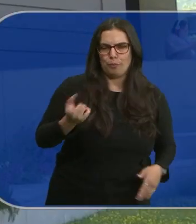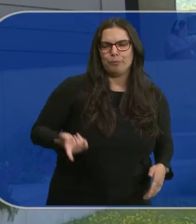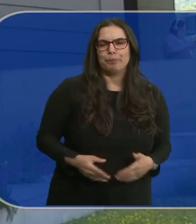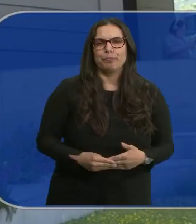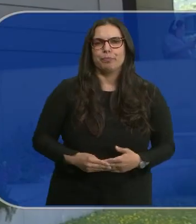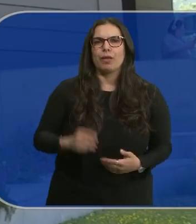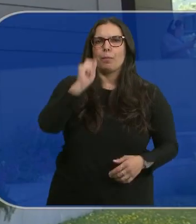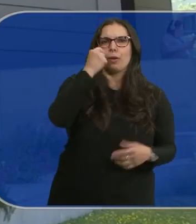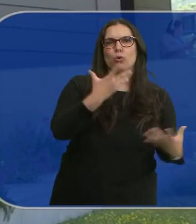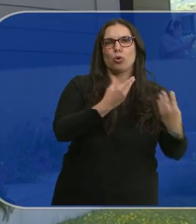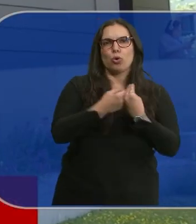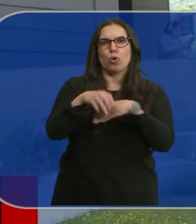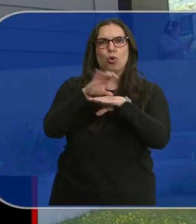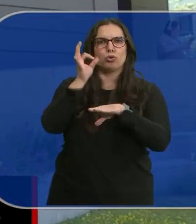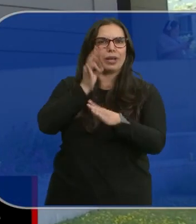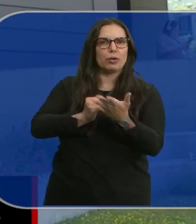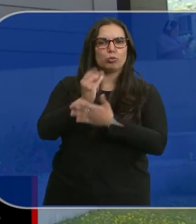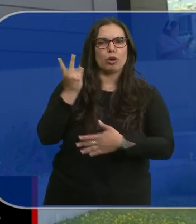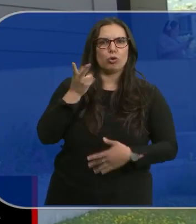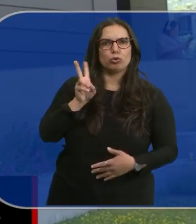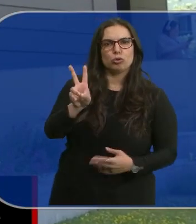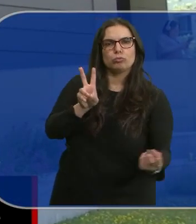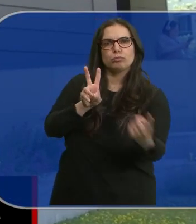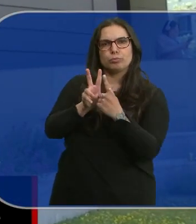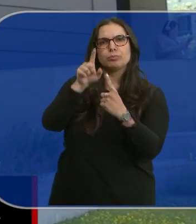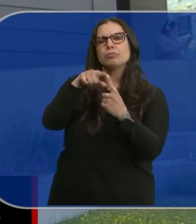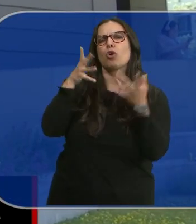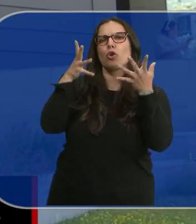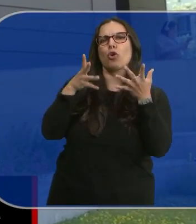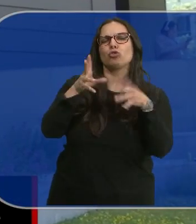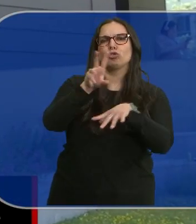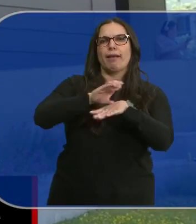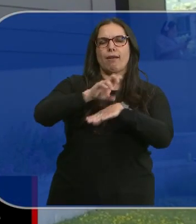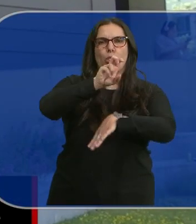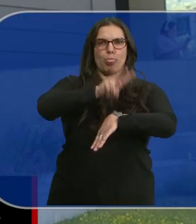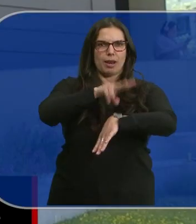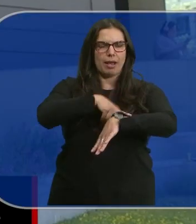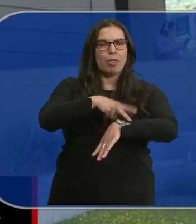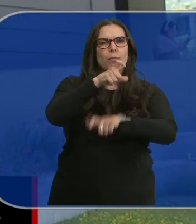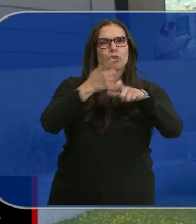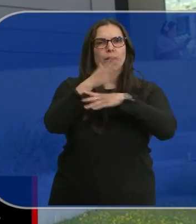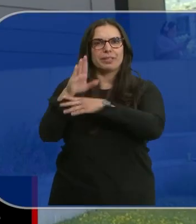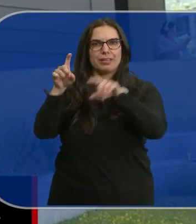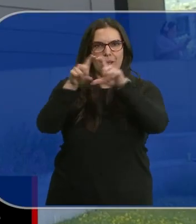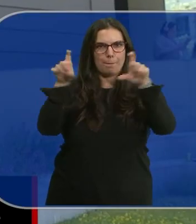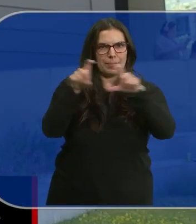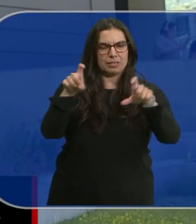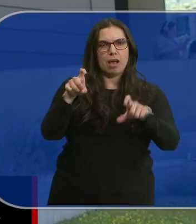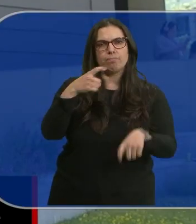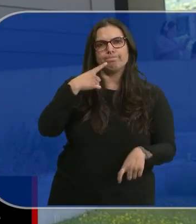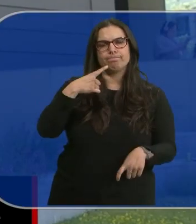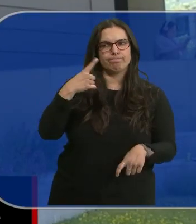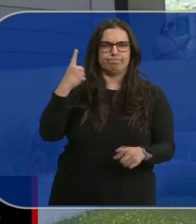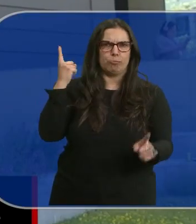Mañueco, acompañado de la consejera de Agricultura, ha mantenido ese encuentro con el consejero delegado y otros representantes de Azucarera, en el que ha reafirmado